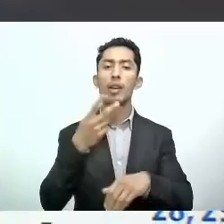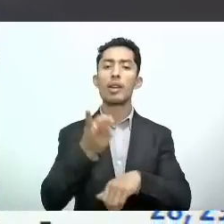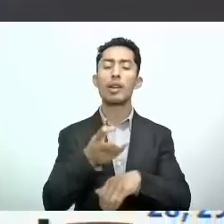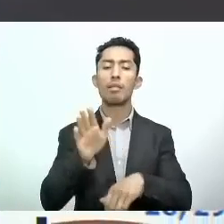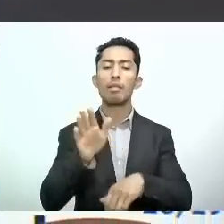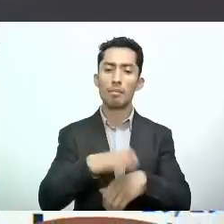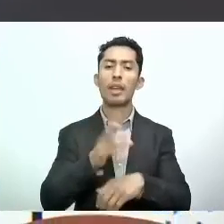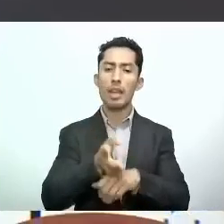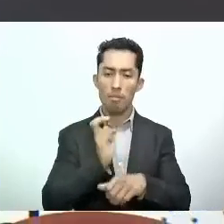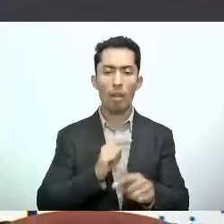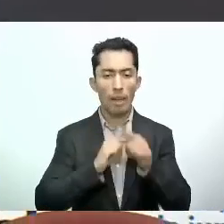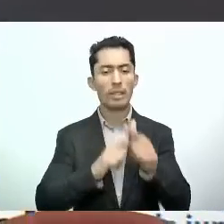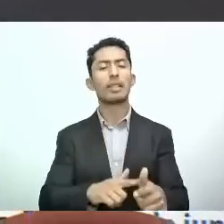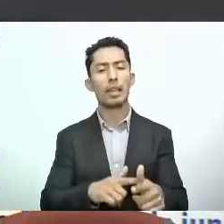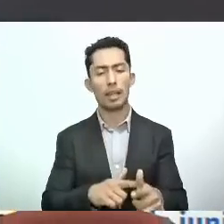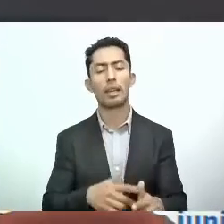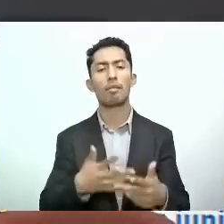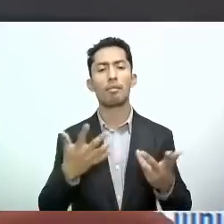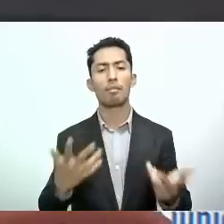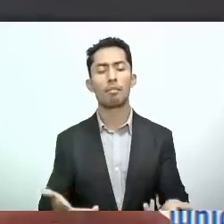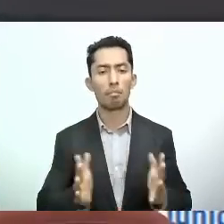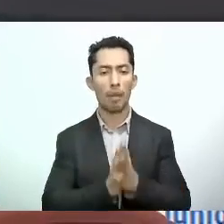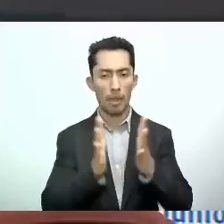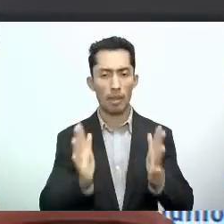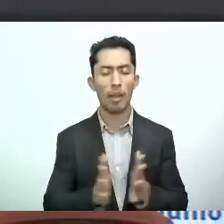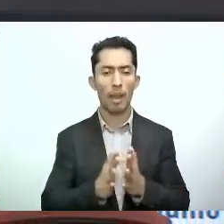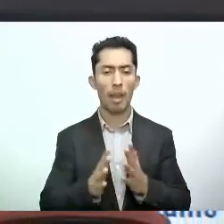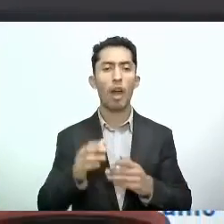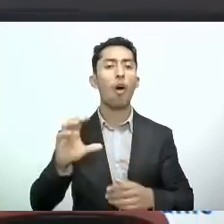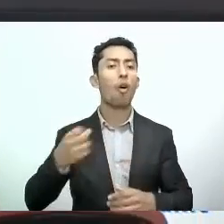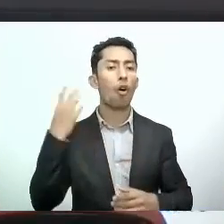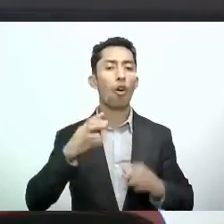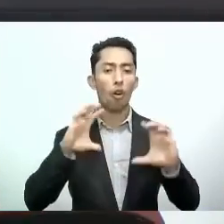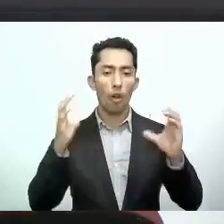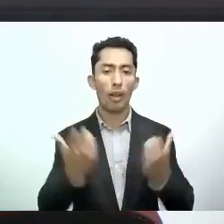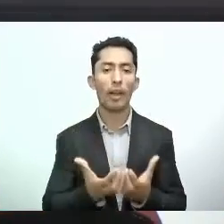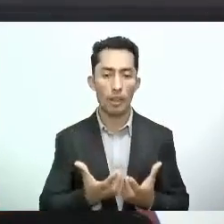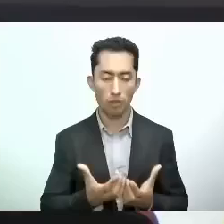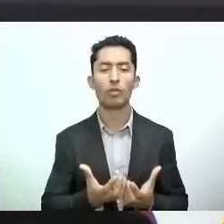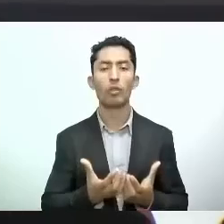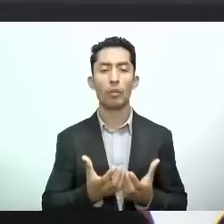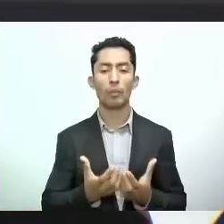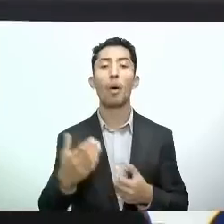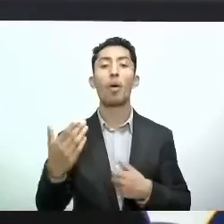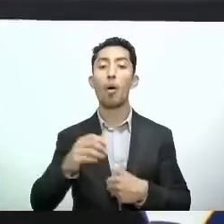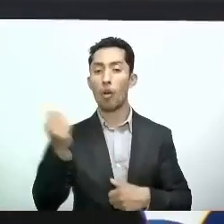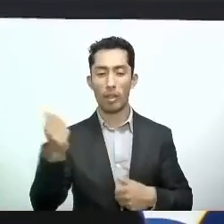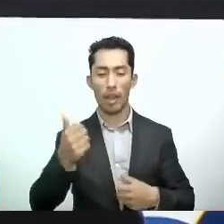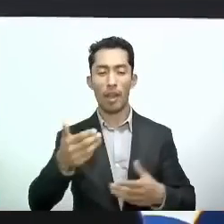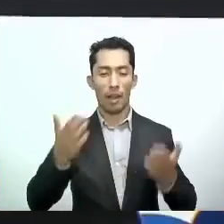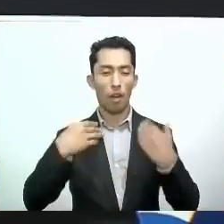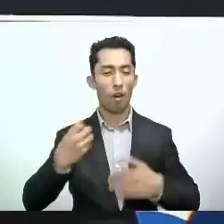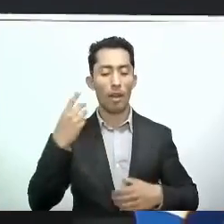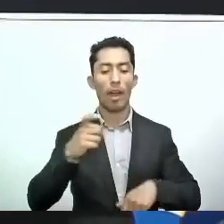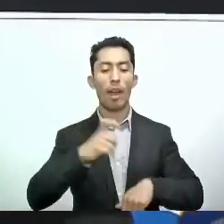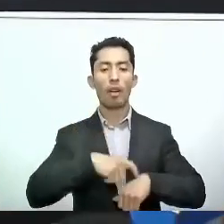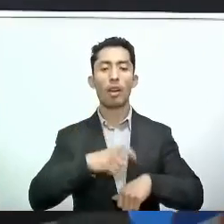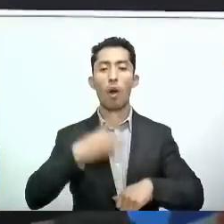con su participación en este congreso. La siguiente conferencia sería a las 4 de la